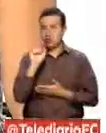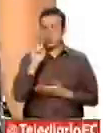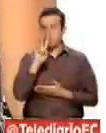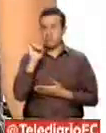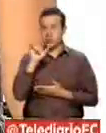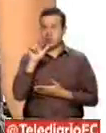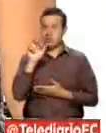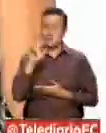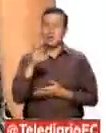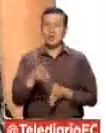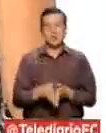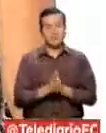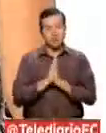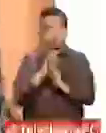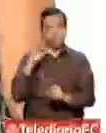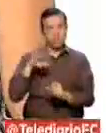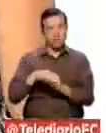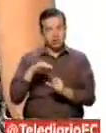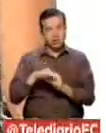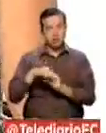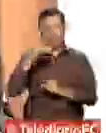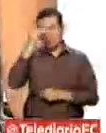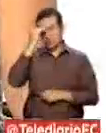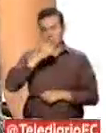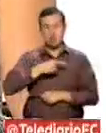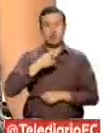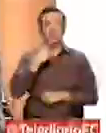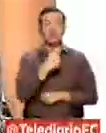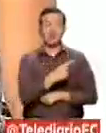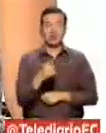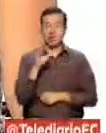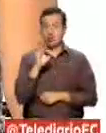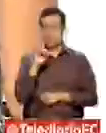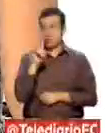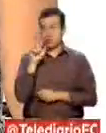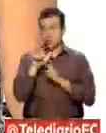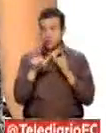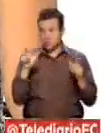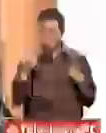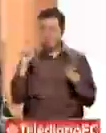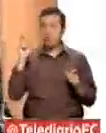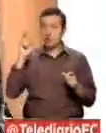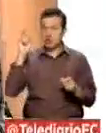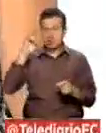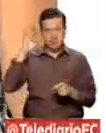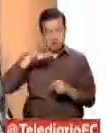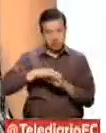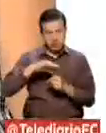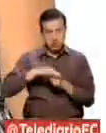la reconsideración de la votación donde se decidió que las 2/3 partes del pleno resuelvan